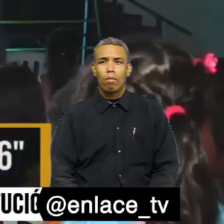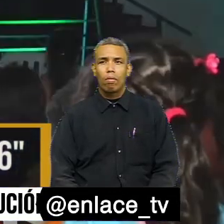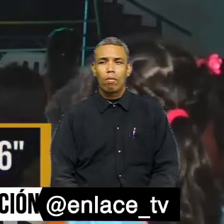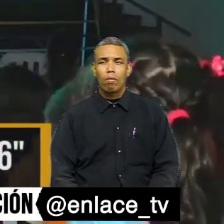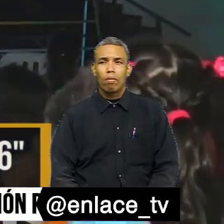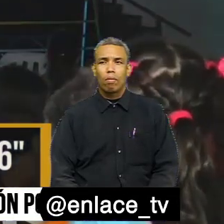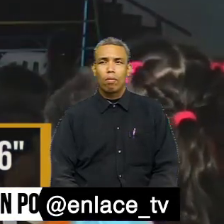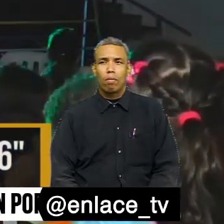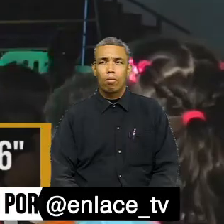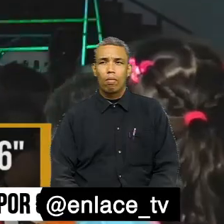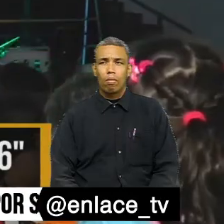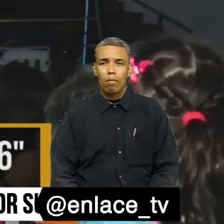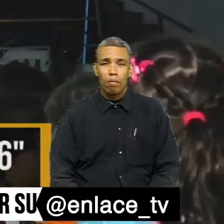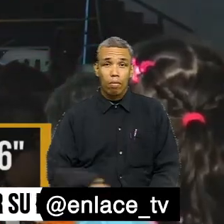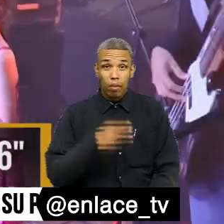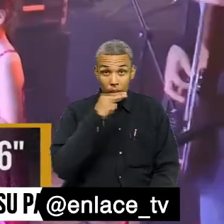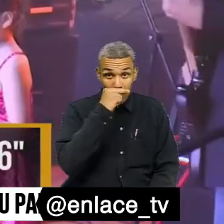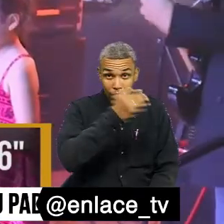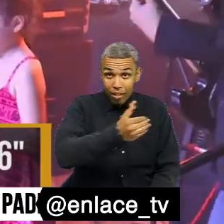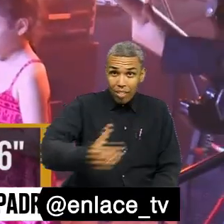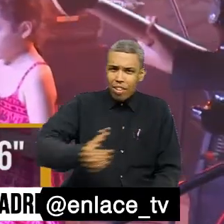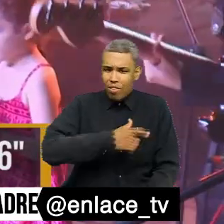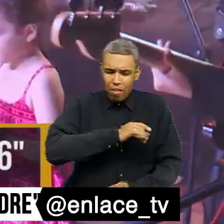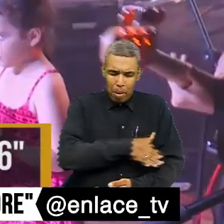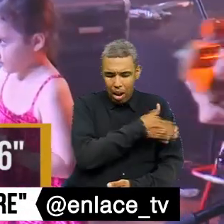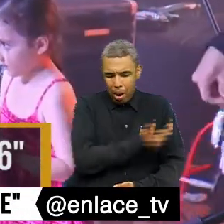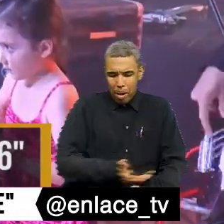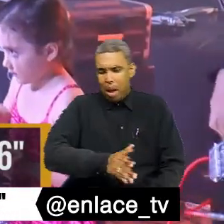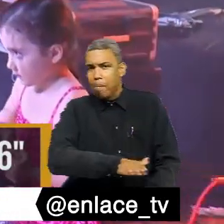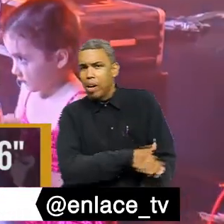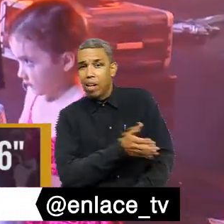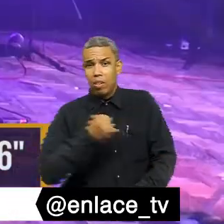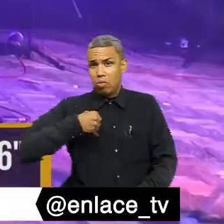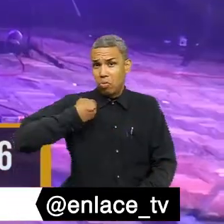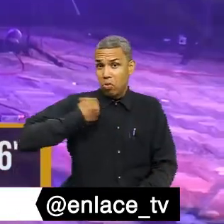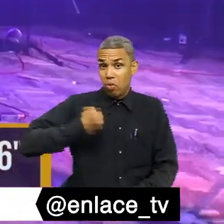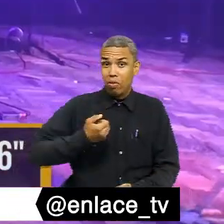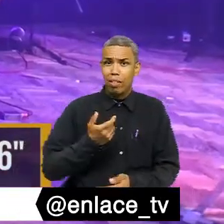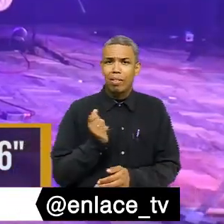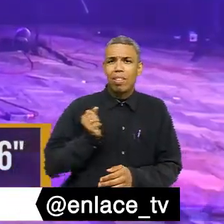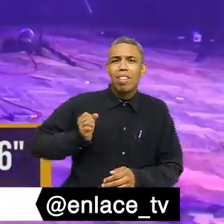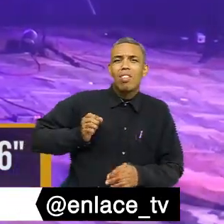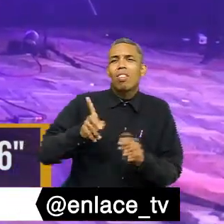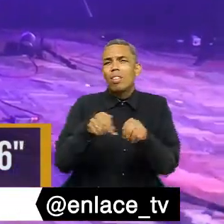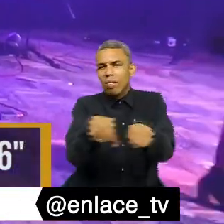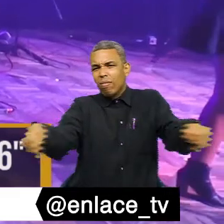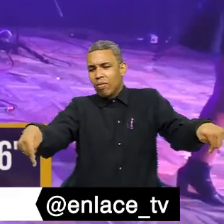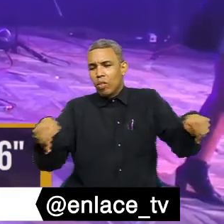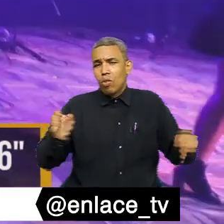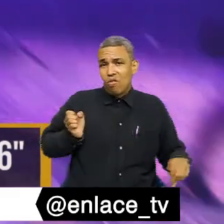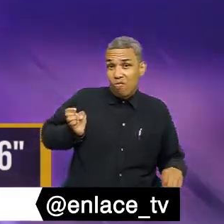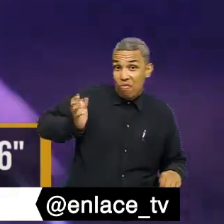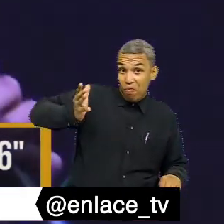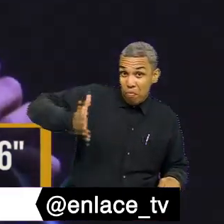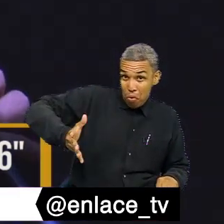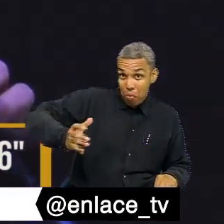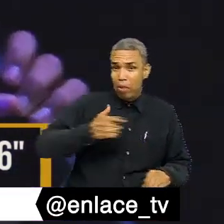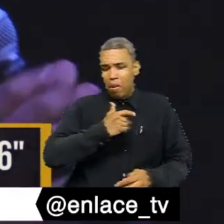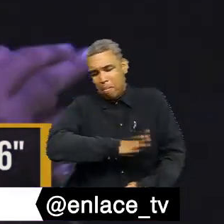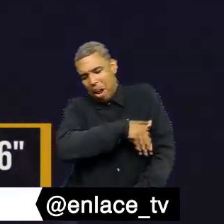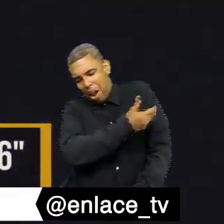Con presentaciones impecables se cumplió este evento donde niños y jóvenes demostraron su talento y descrestaron al público.